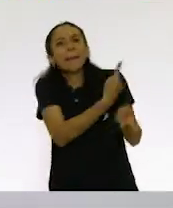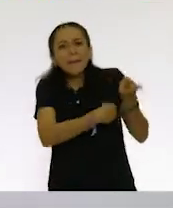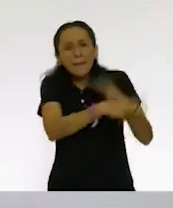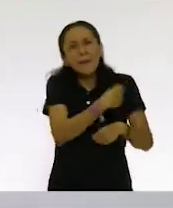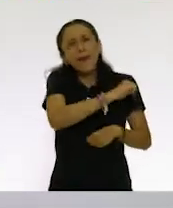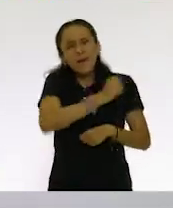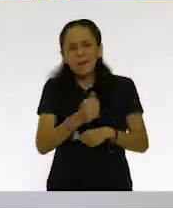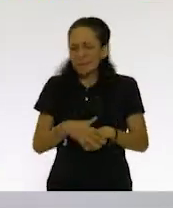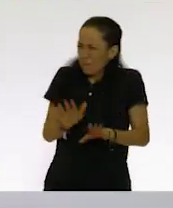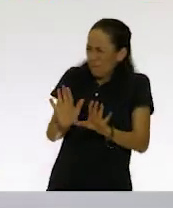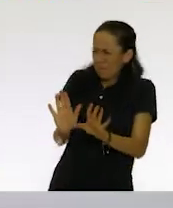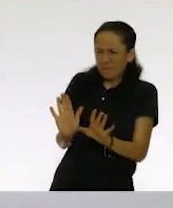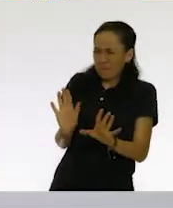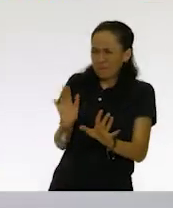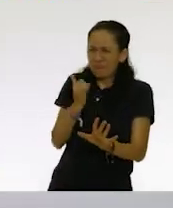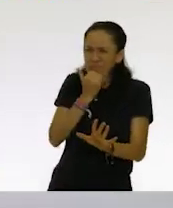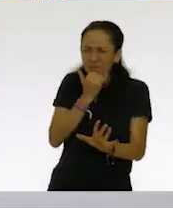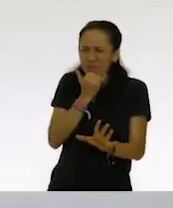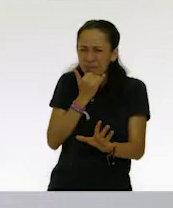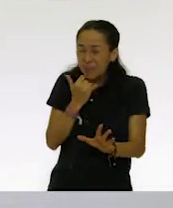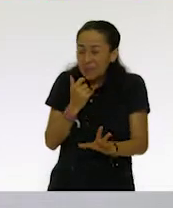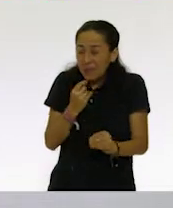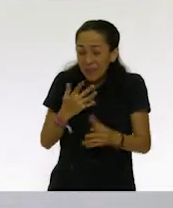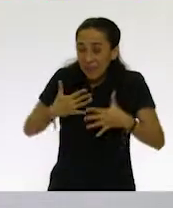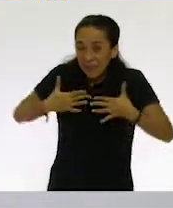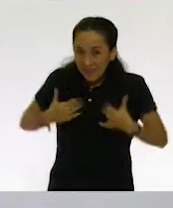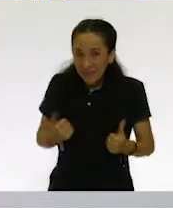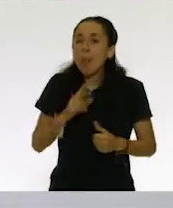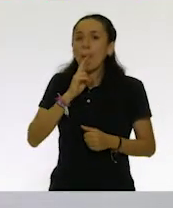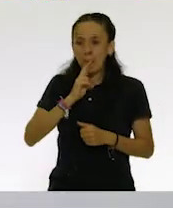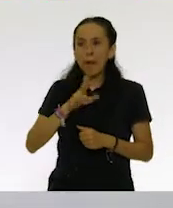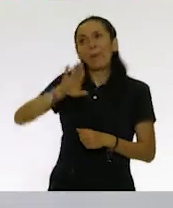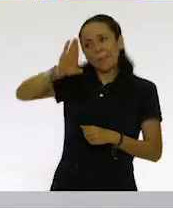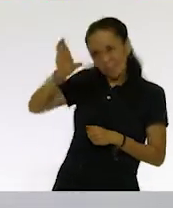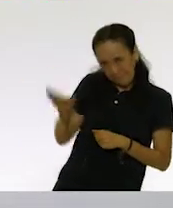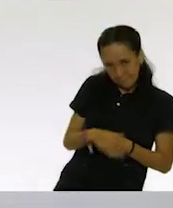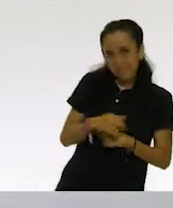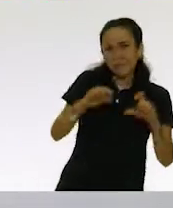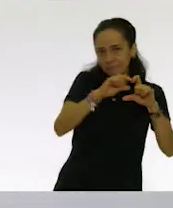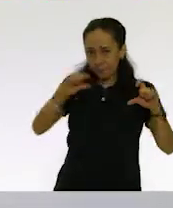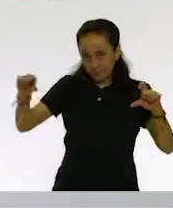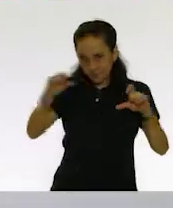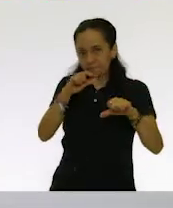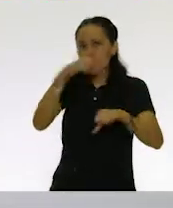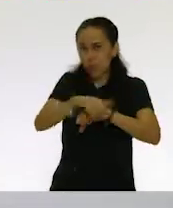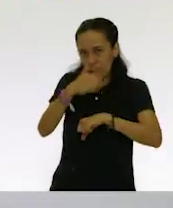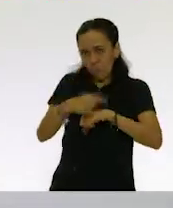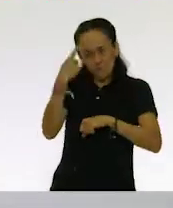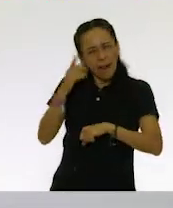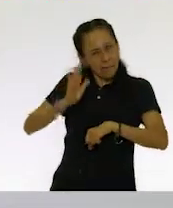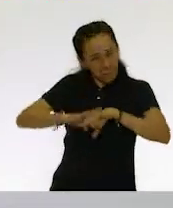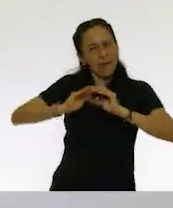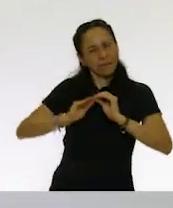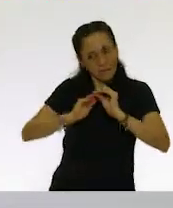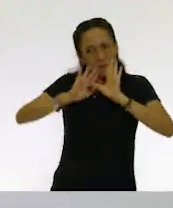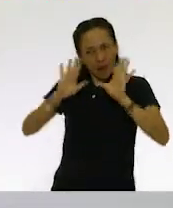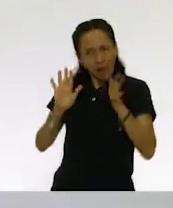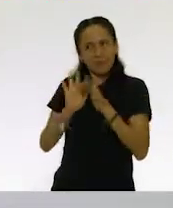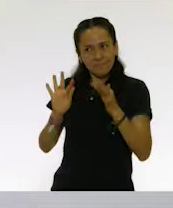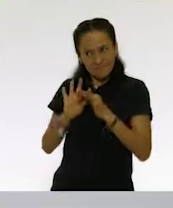entendiendo. ¿Me acompañas a la banda numérica para que me expliques mejor qué fue lo que pasó? Sí, claro que sí. Vamos. ¡Vamos!